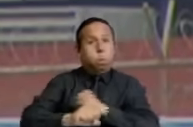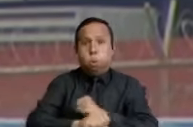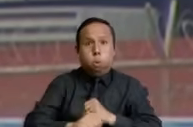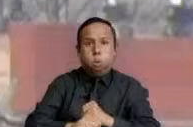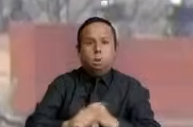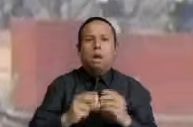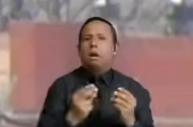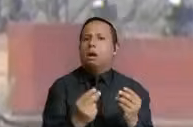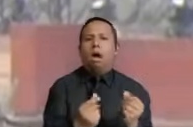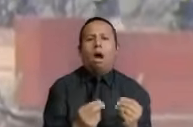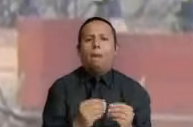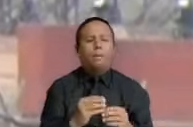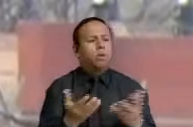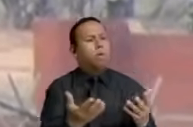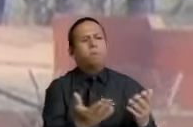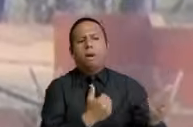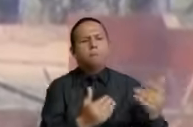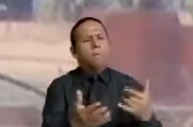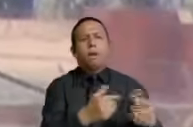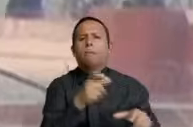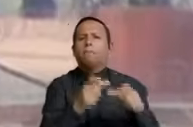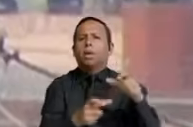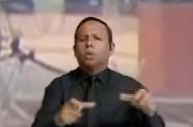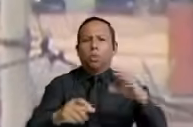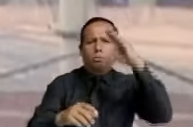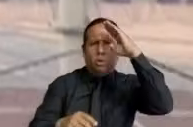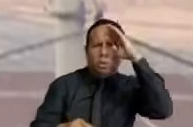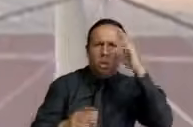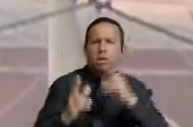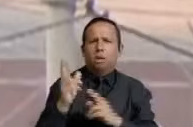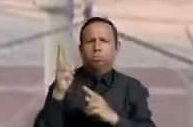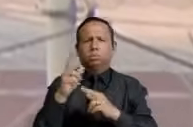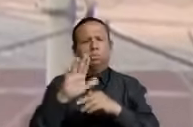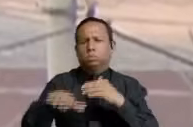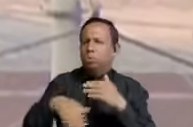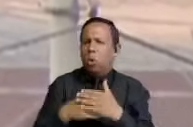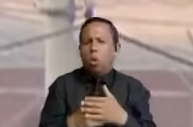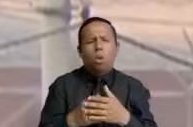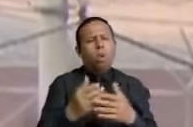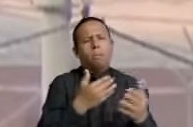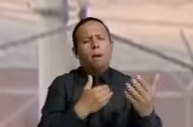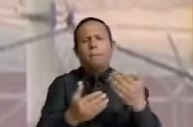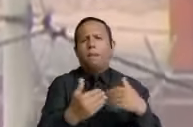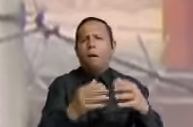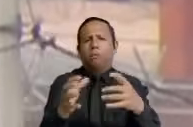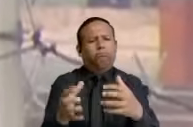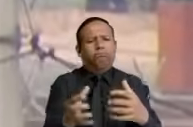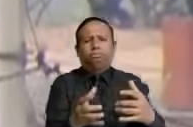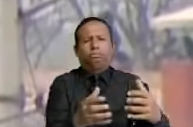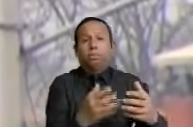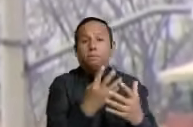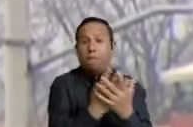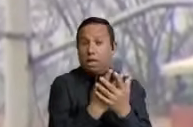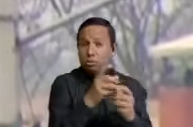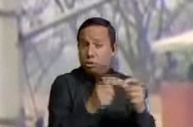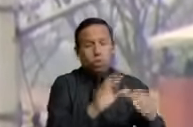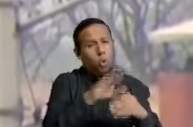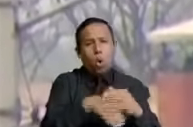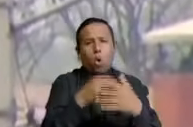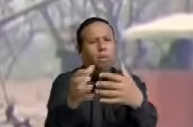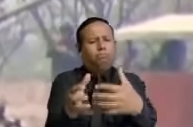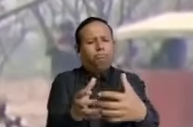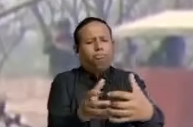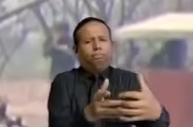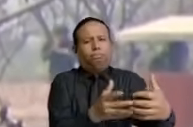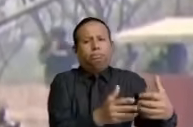procedió a solicitar la evacuación del personal policial militar del sn y los ppl además de